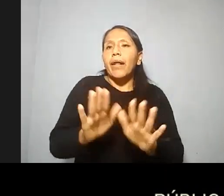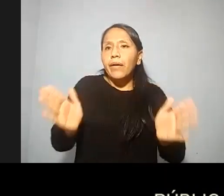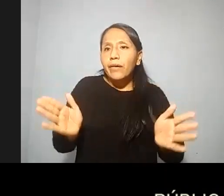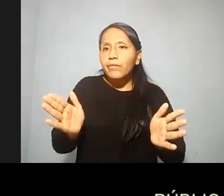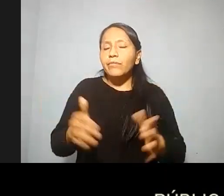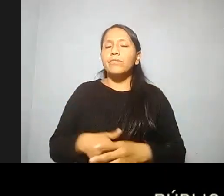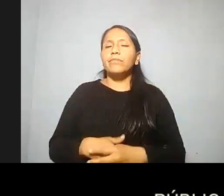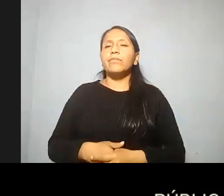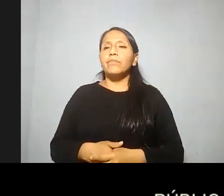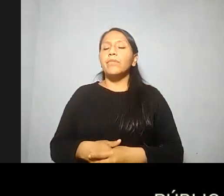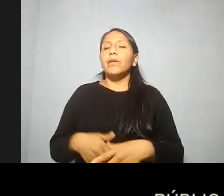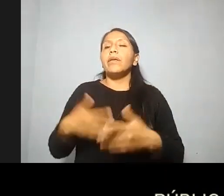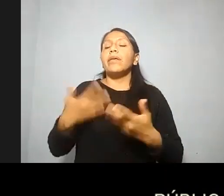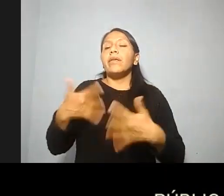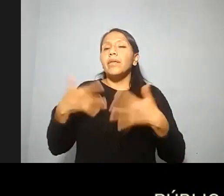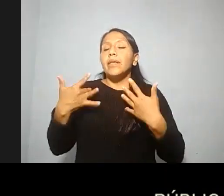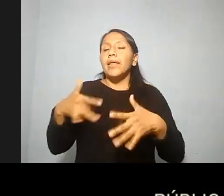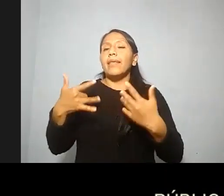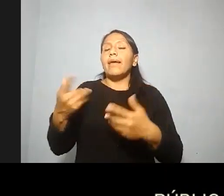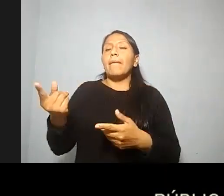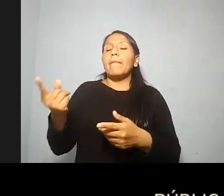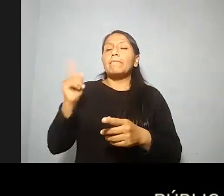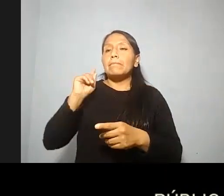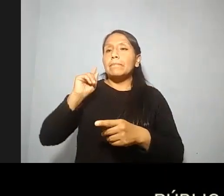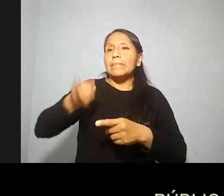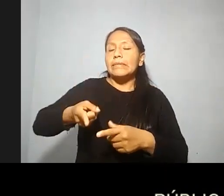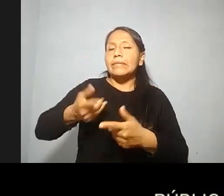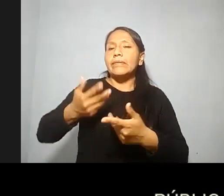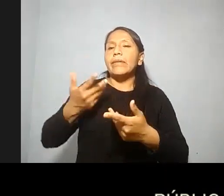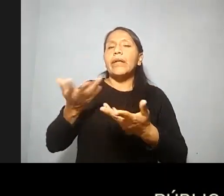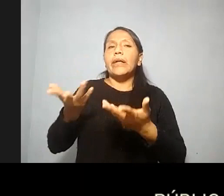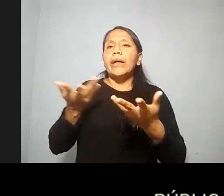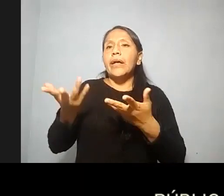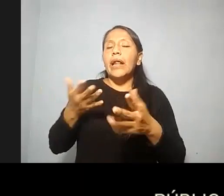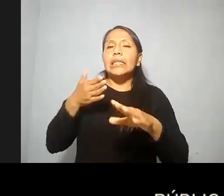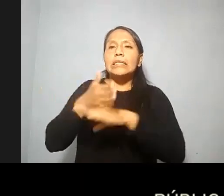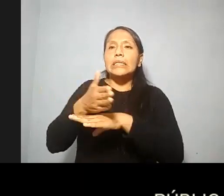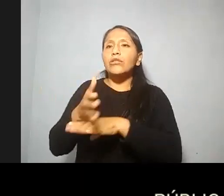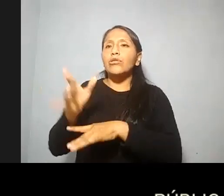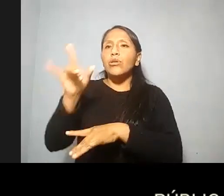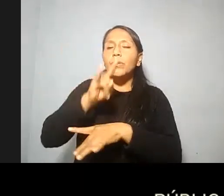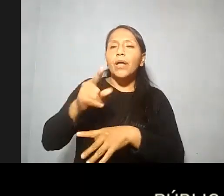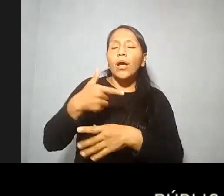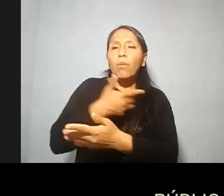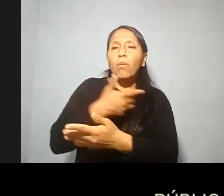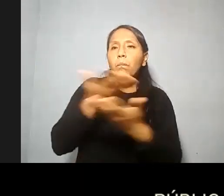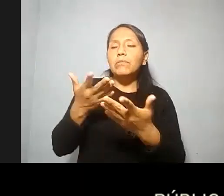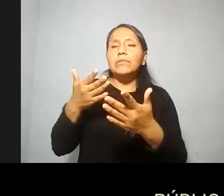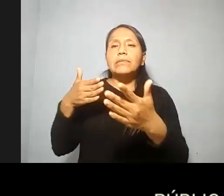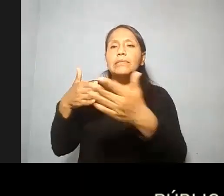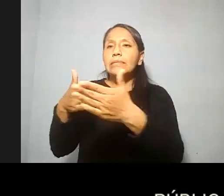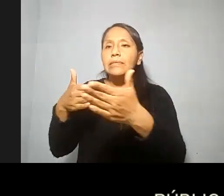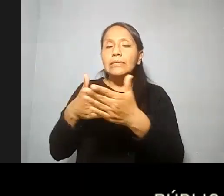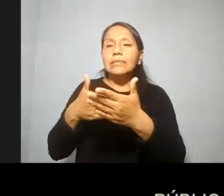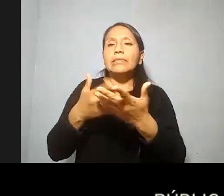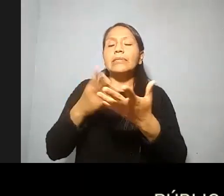afectando gravemente el ingreso a las universidades públicas y su posterior